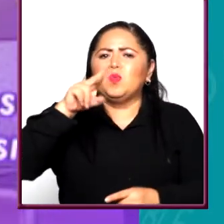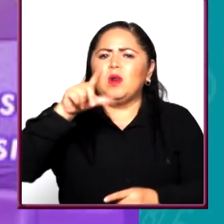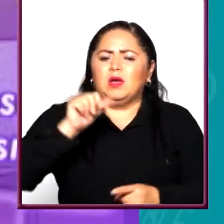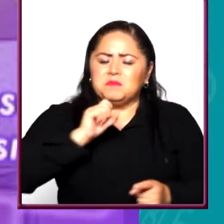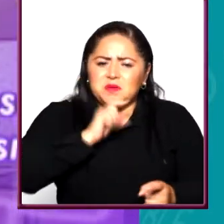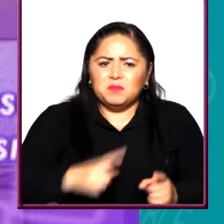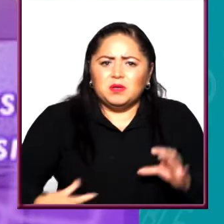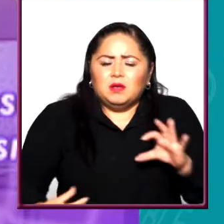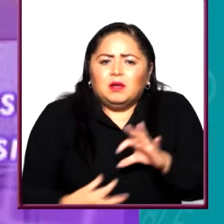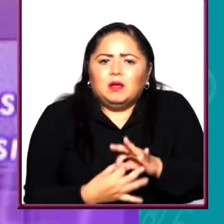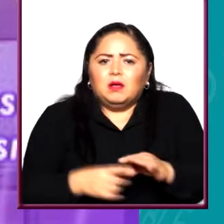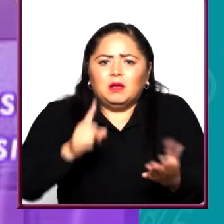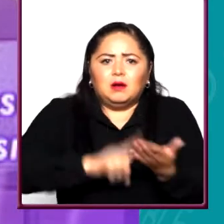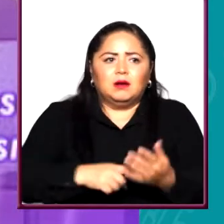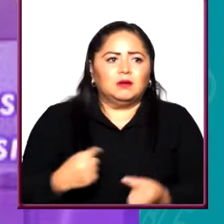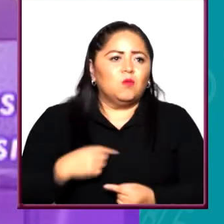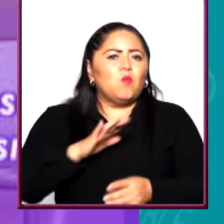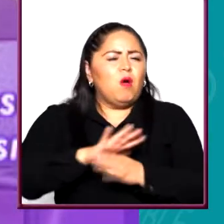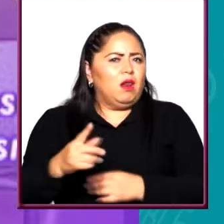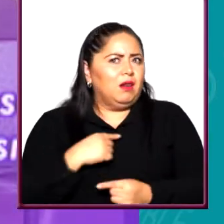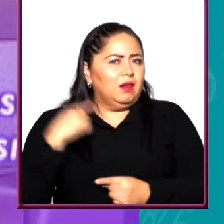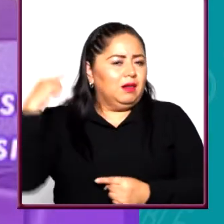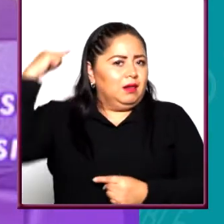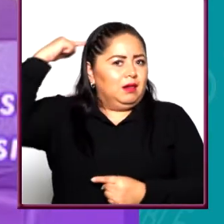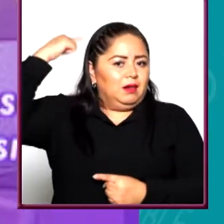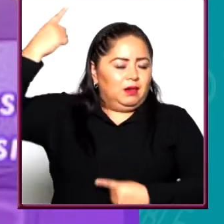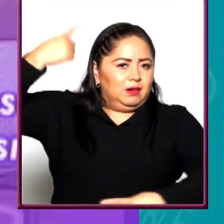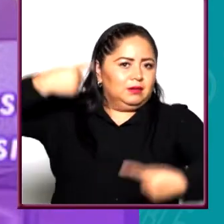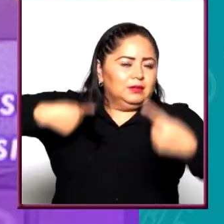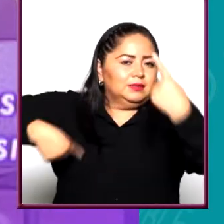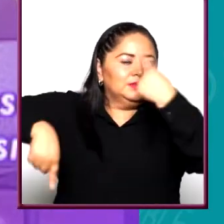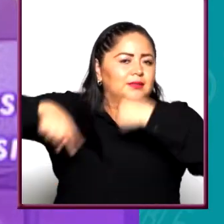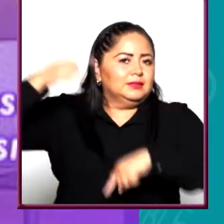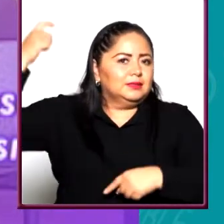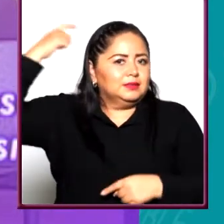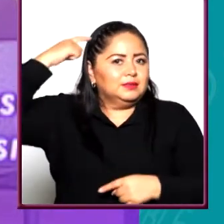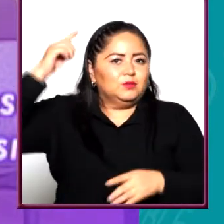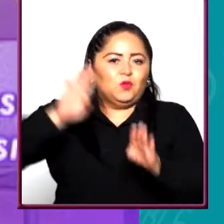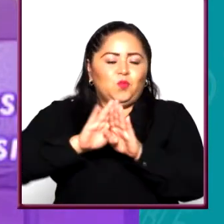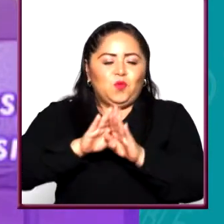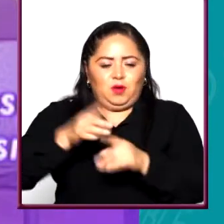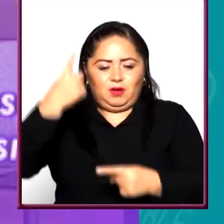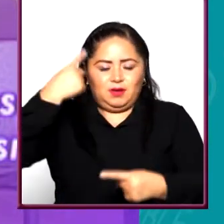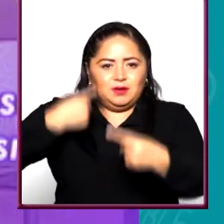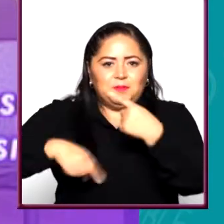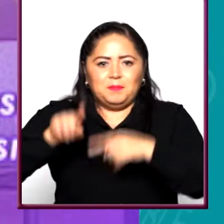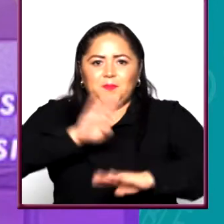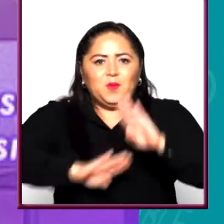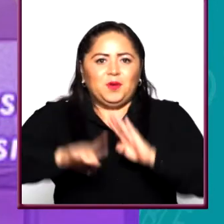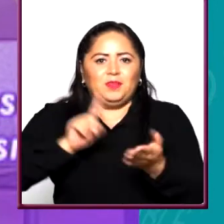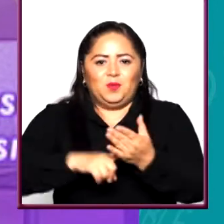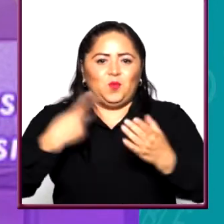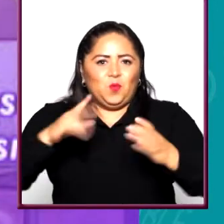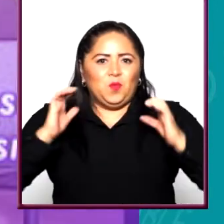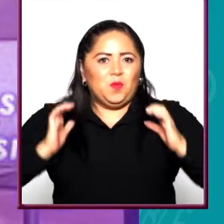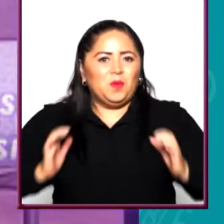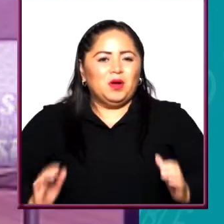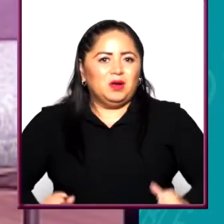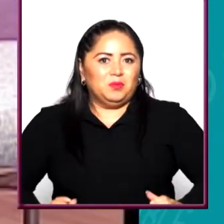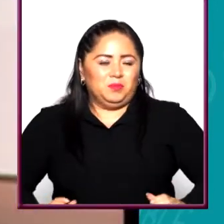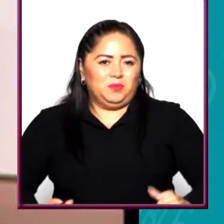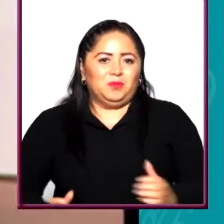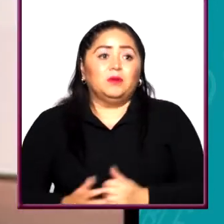está ubicada en la base del cerebro y regula la mayor parte de los procesos biológicos del